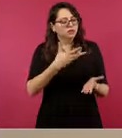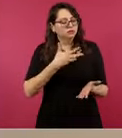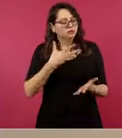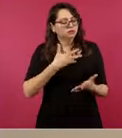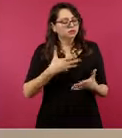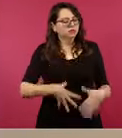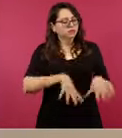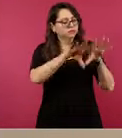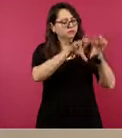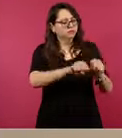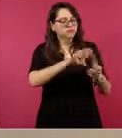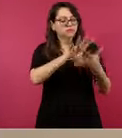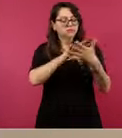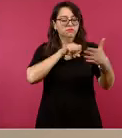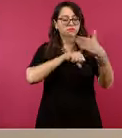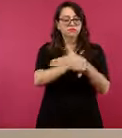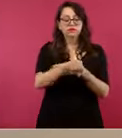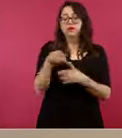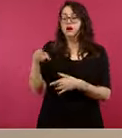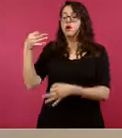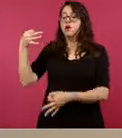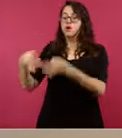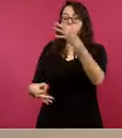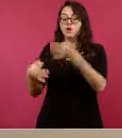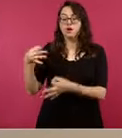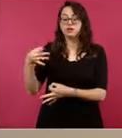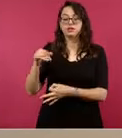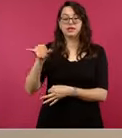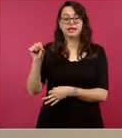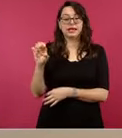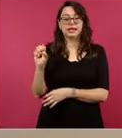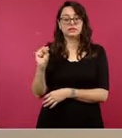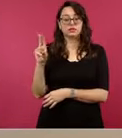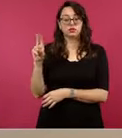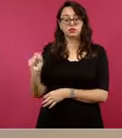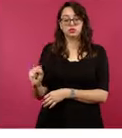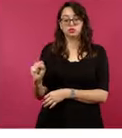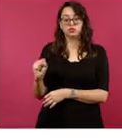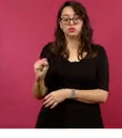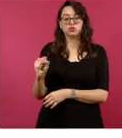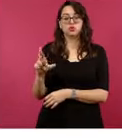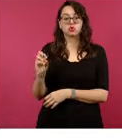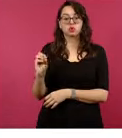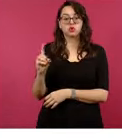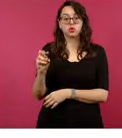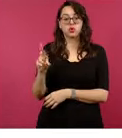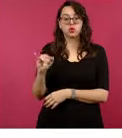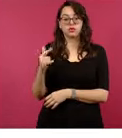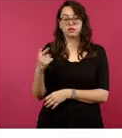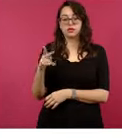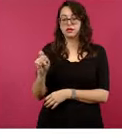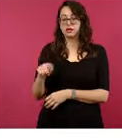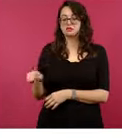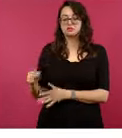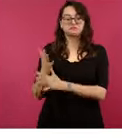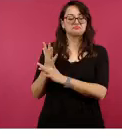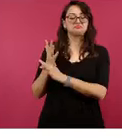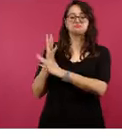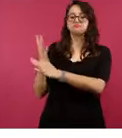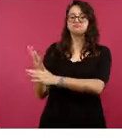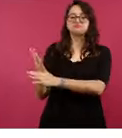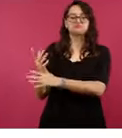Jesús Rodríguez Hernández, el 23 de febrero, decretó de ilegal la detención